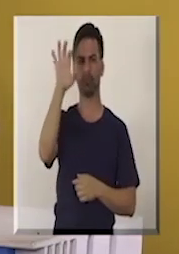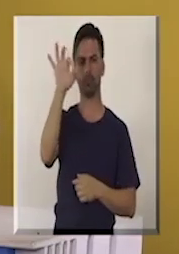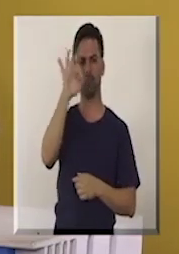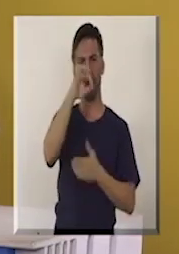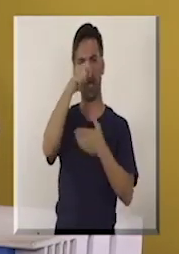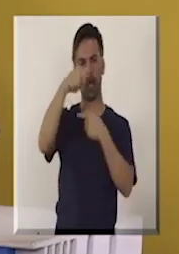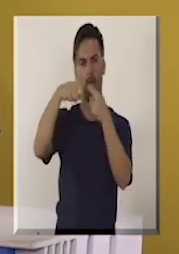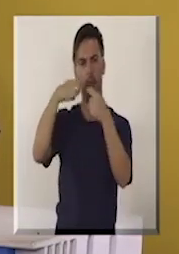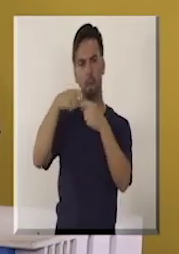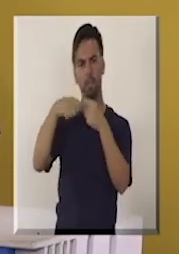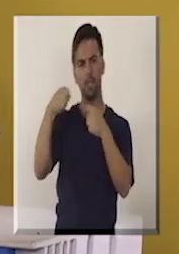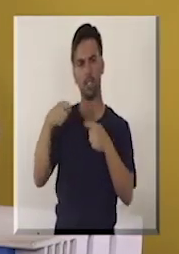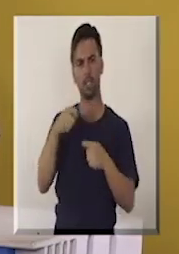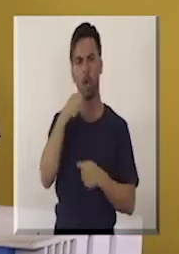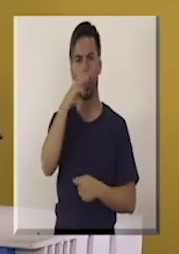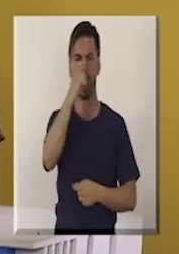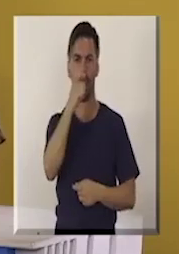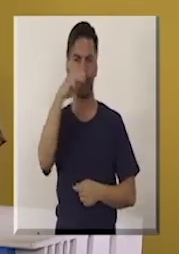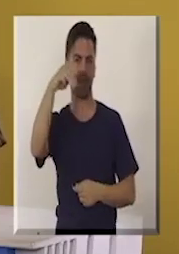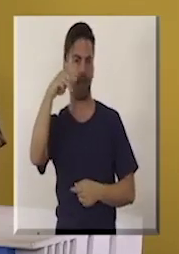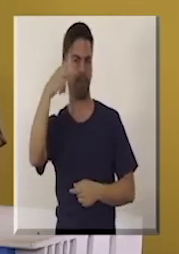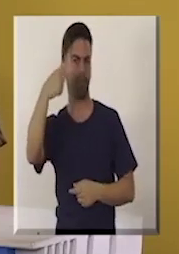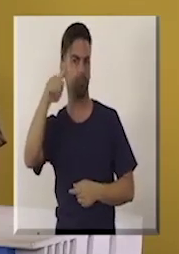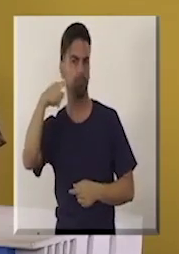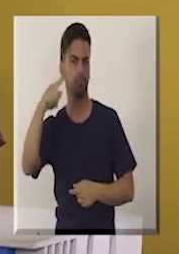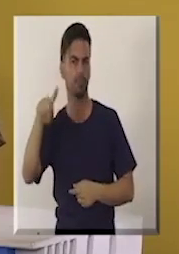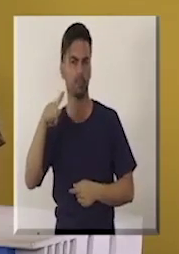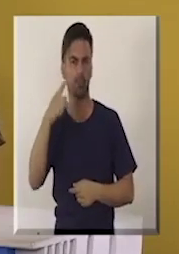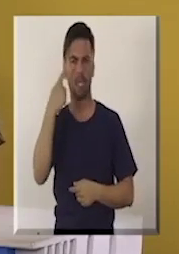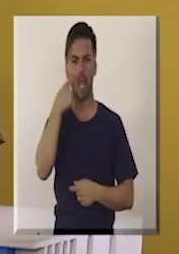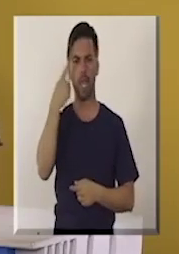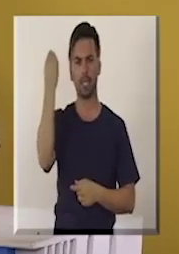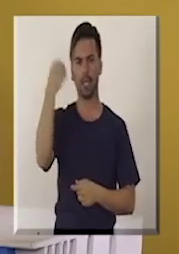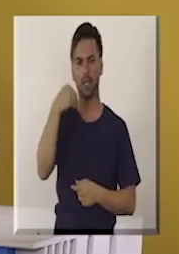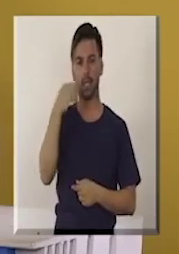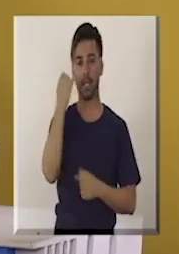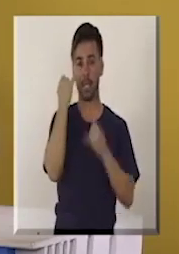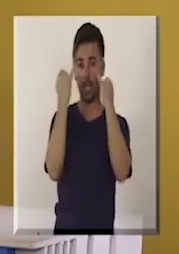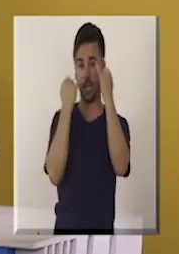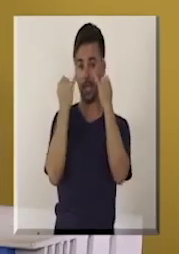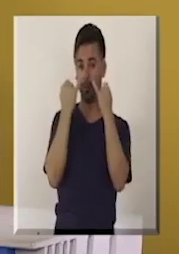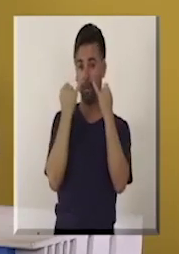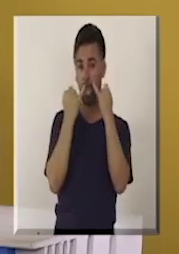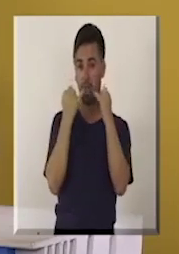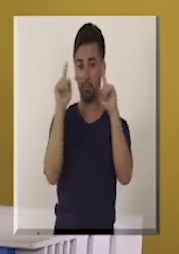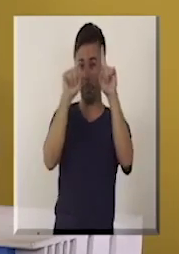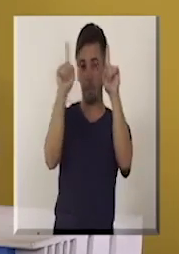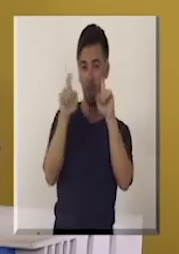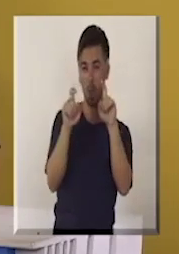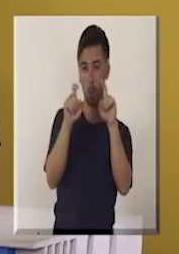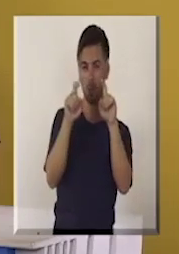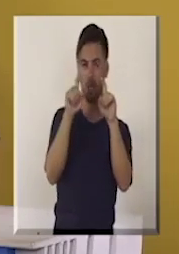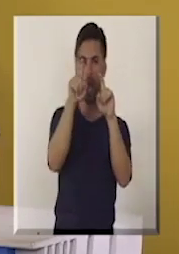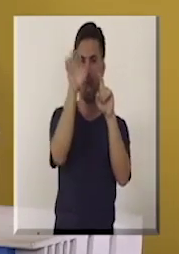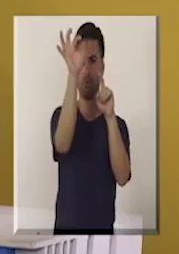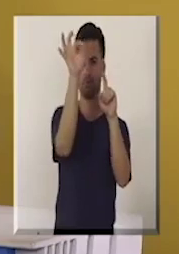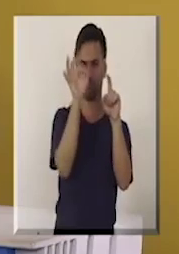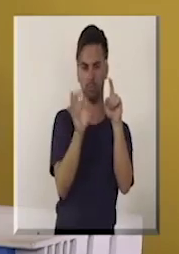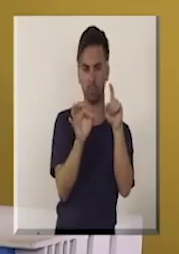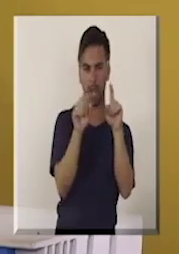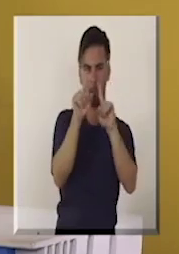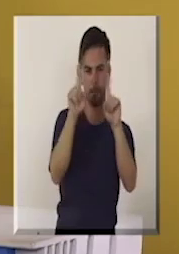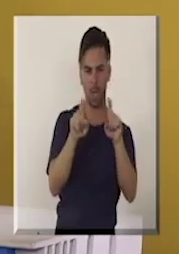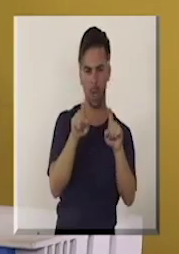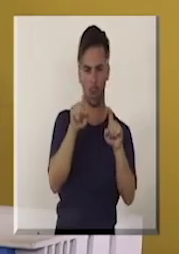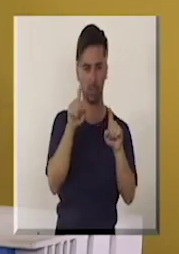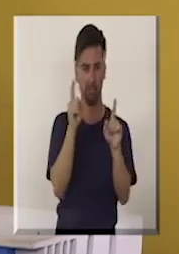ustedes tienen que designar quiénes son las variables, o sea, nombrar estas variables. ¿Quiénes identifican estas